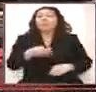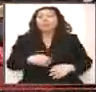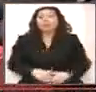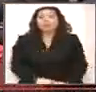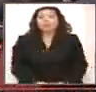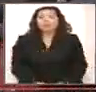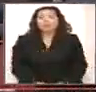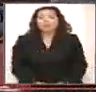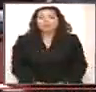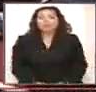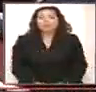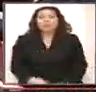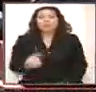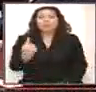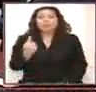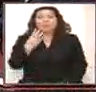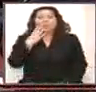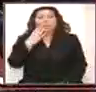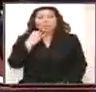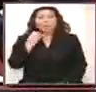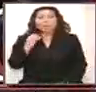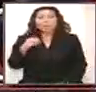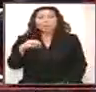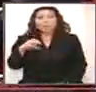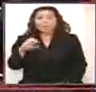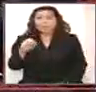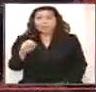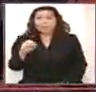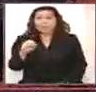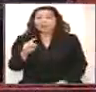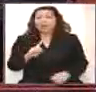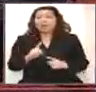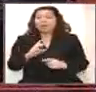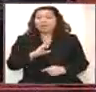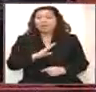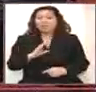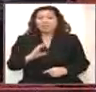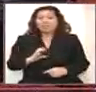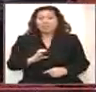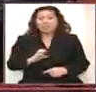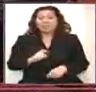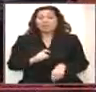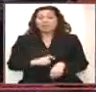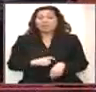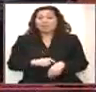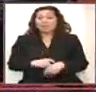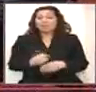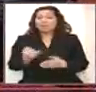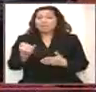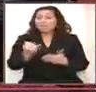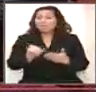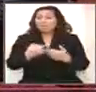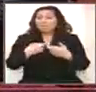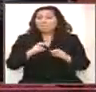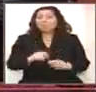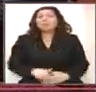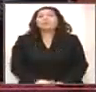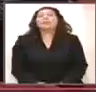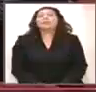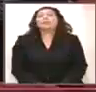justicia. Una de las experiencias del CONAPOC, y sin duda alguna del Estado, es que al momento de diseñar políticas